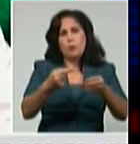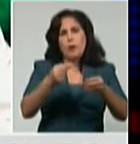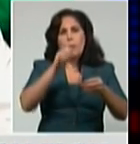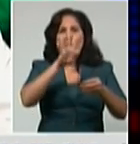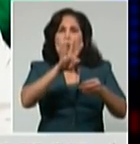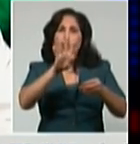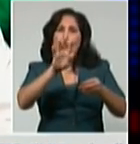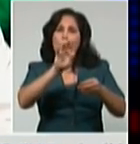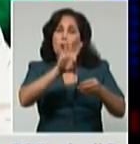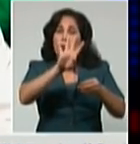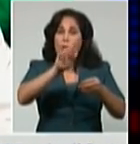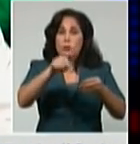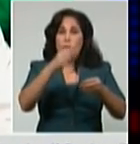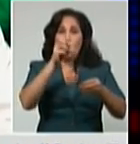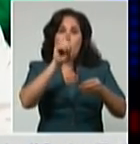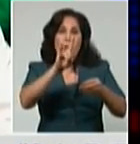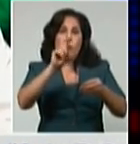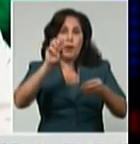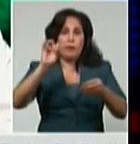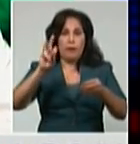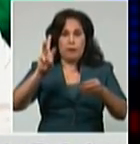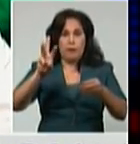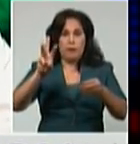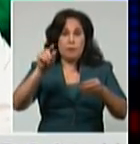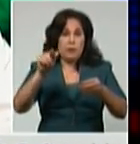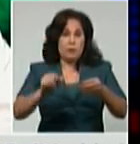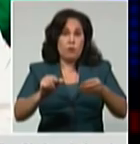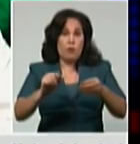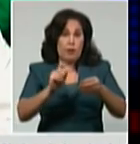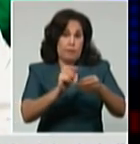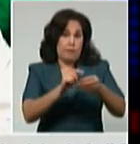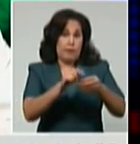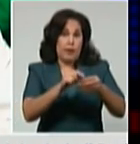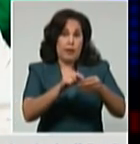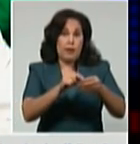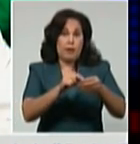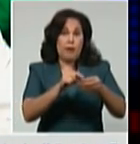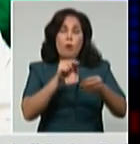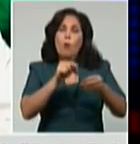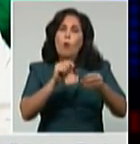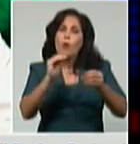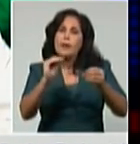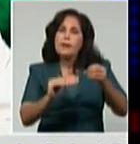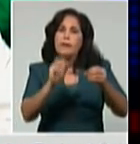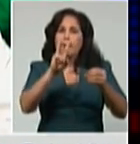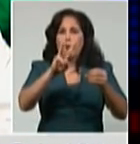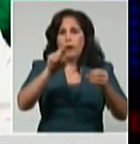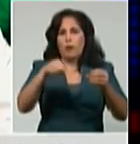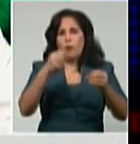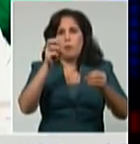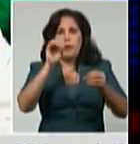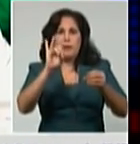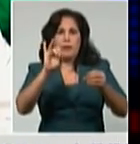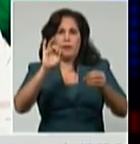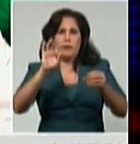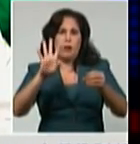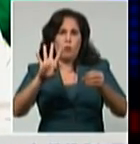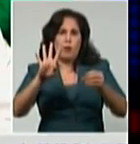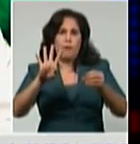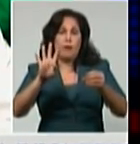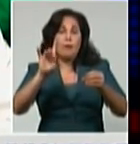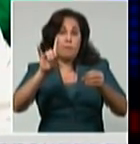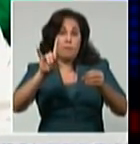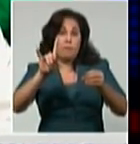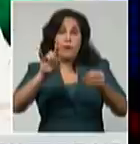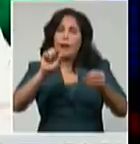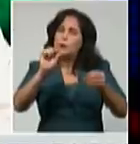4,93 por 100.000 habitantes. Hoy, hasta el día de ayer, la tasa es de 3,79. O sea, hay una